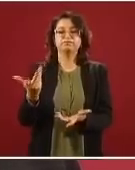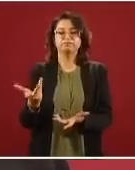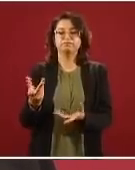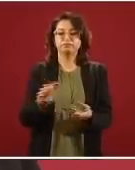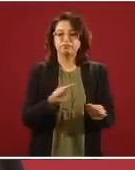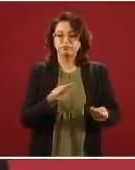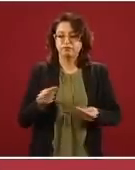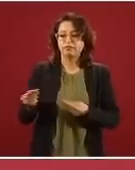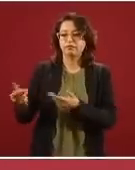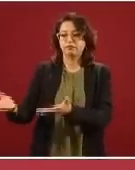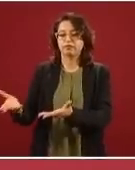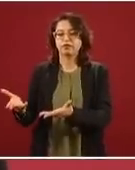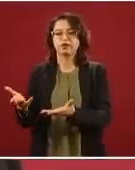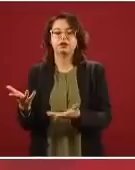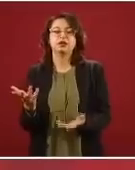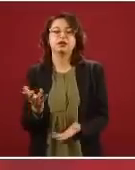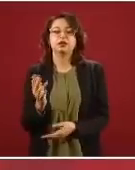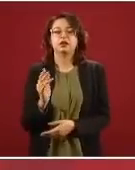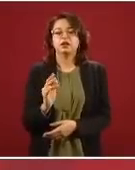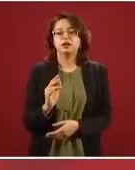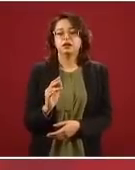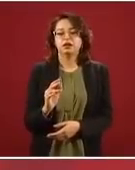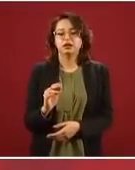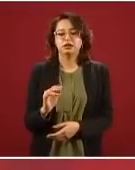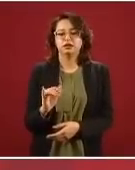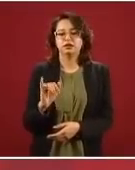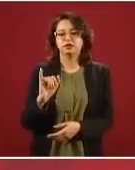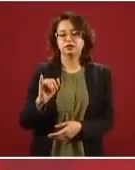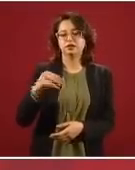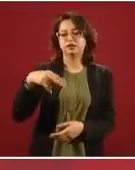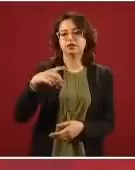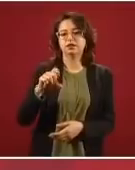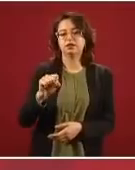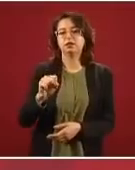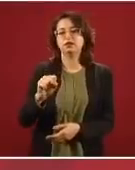ingrese al instituto para devolverle al pueblo lo robado.